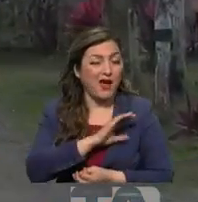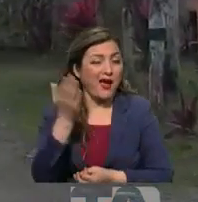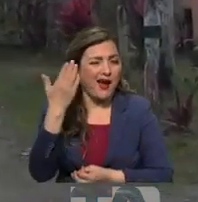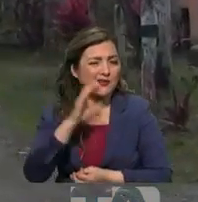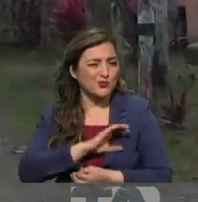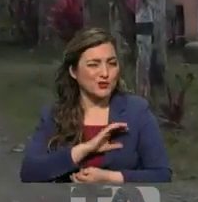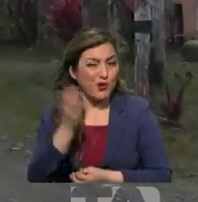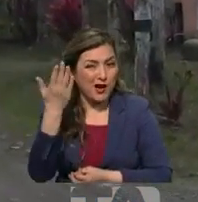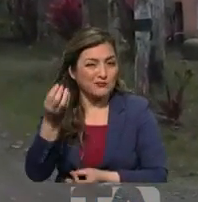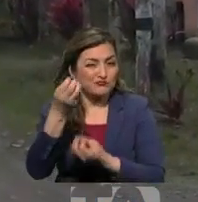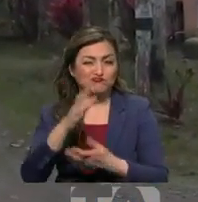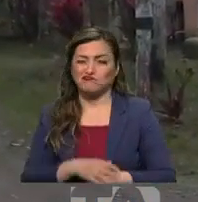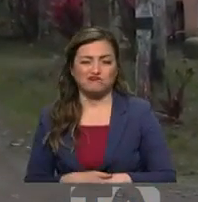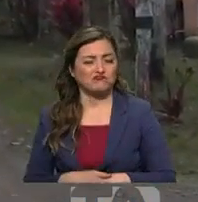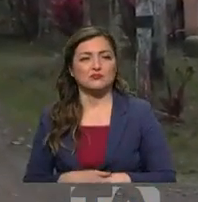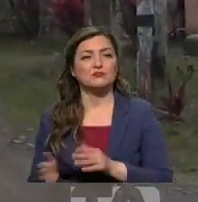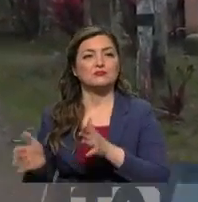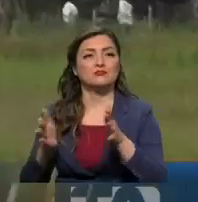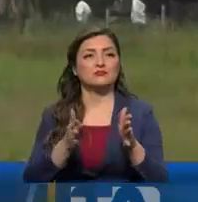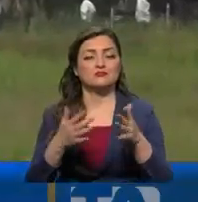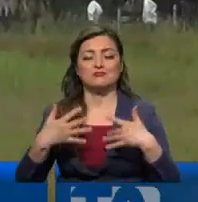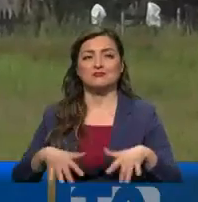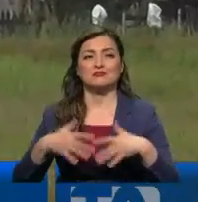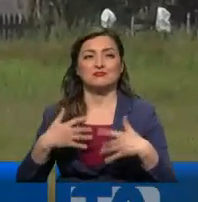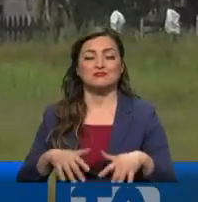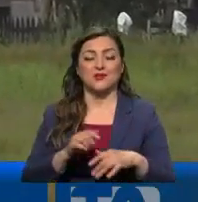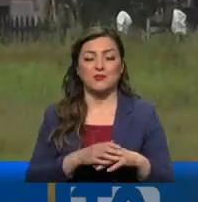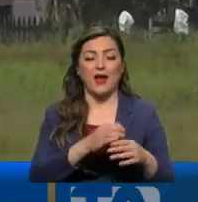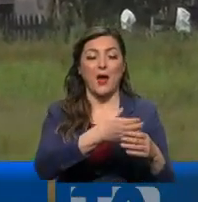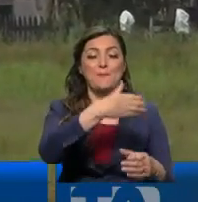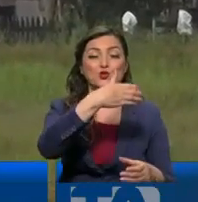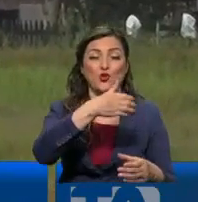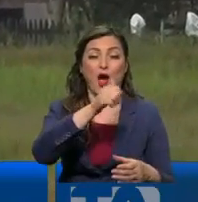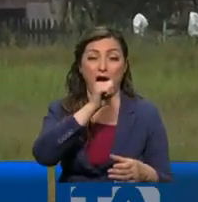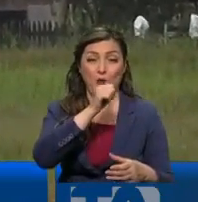que la problemática es grave, ya que en verano tienen que sacar agua de los pozos y